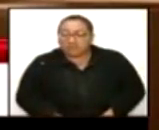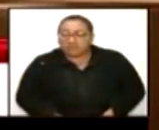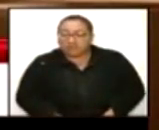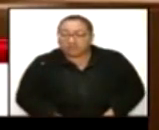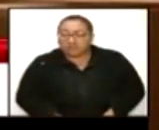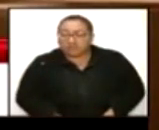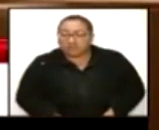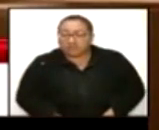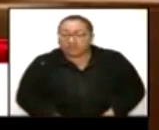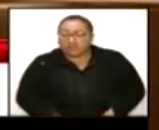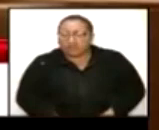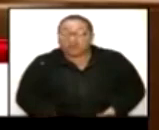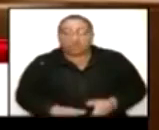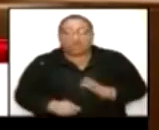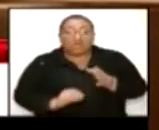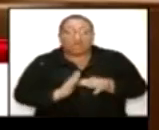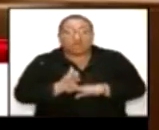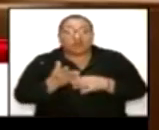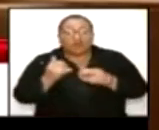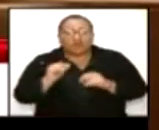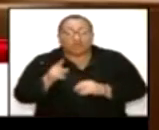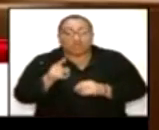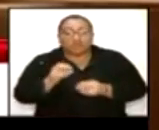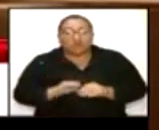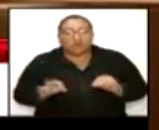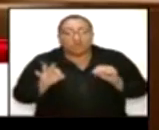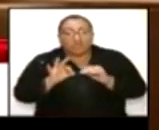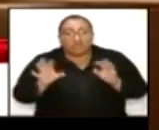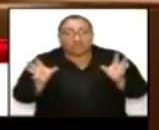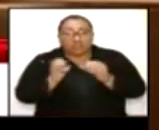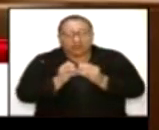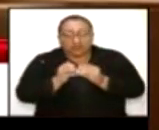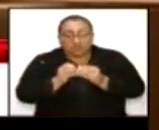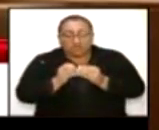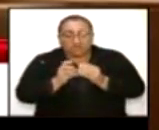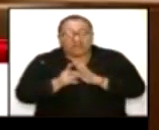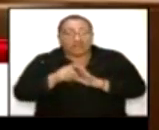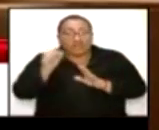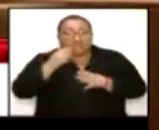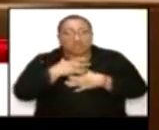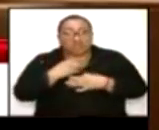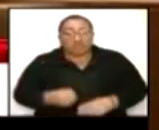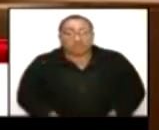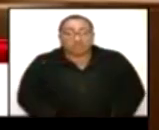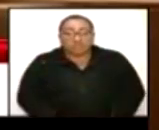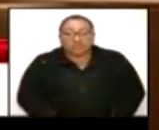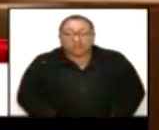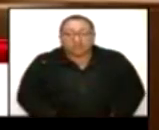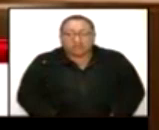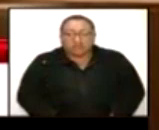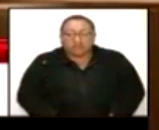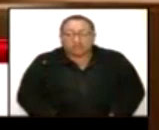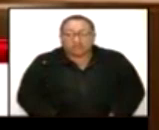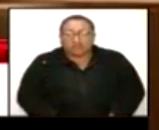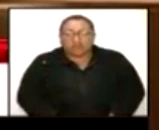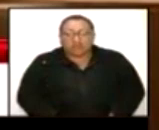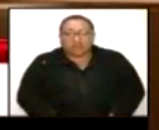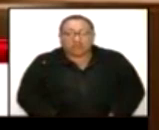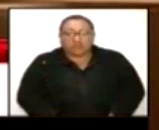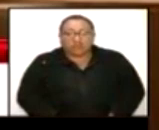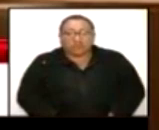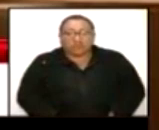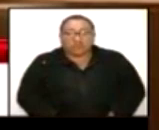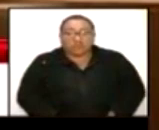la información. Este último es parte del componente del derecho a la salud. Estos componentes a los cuales me